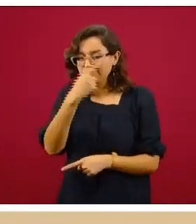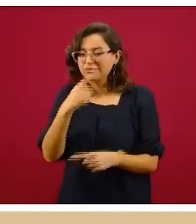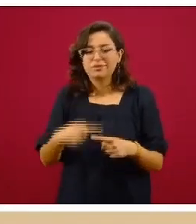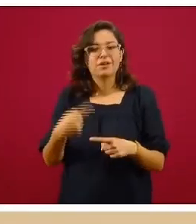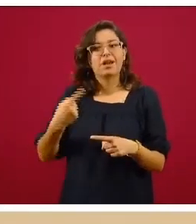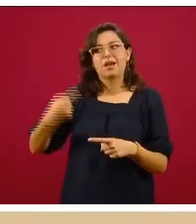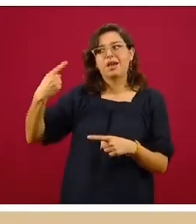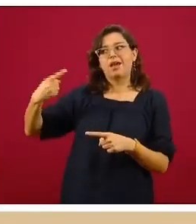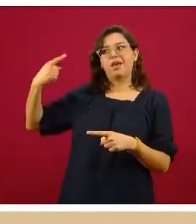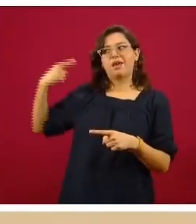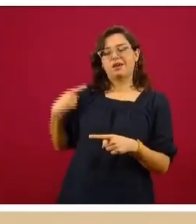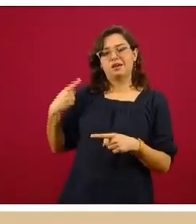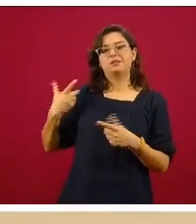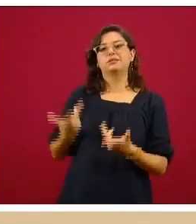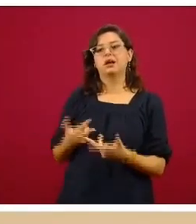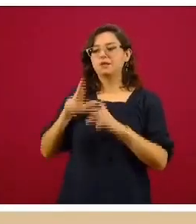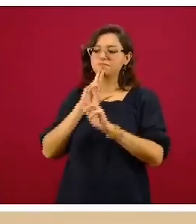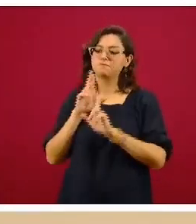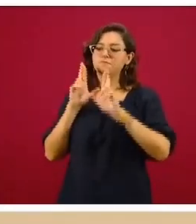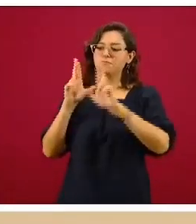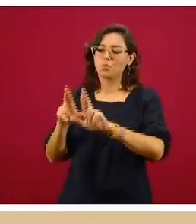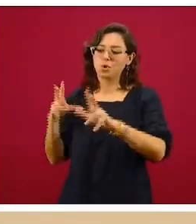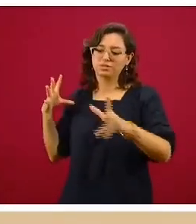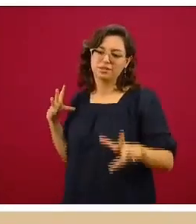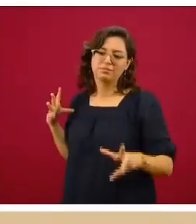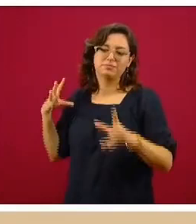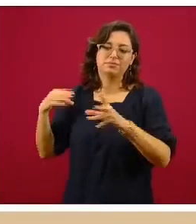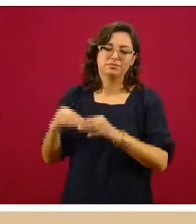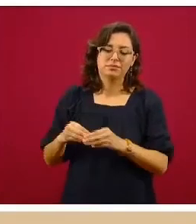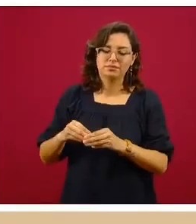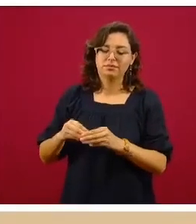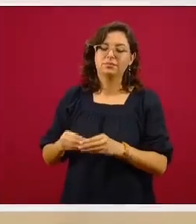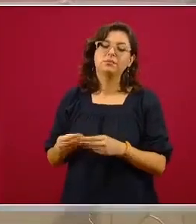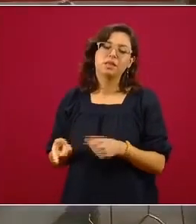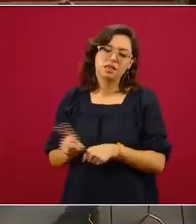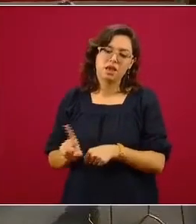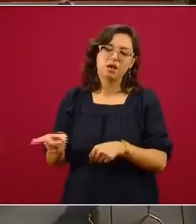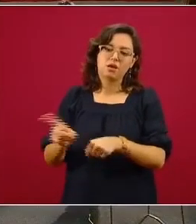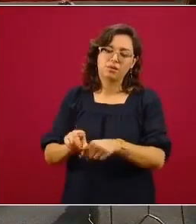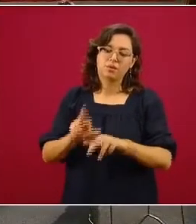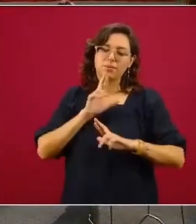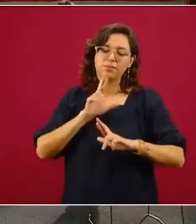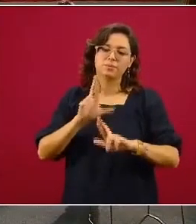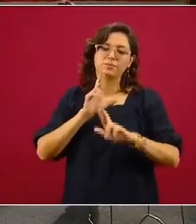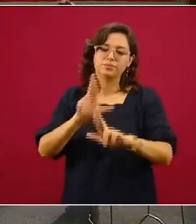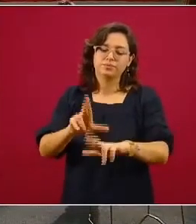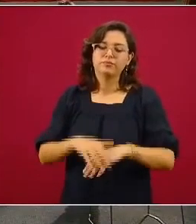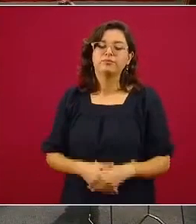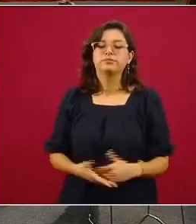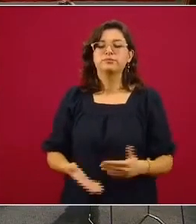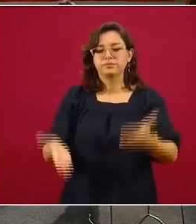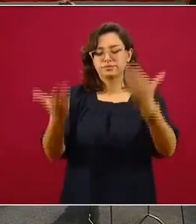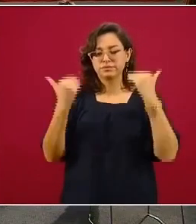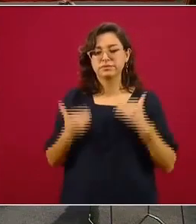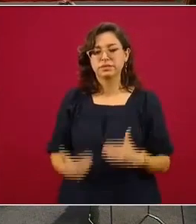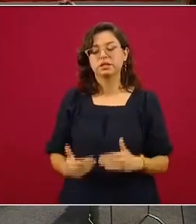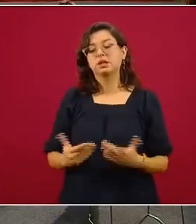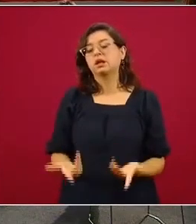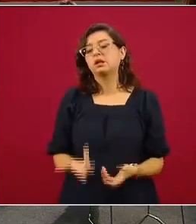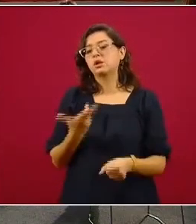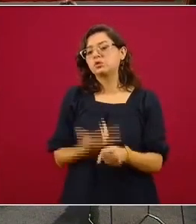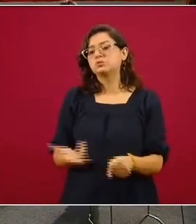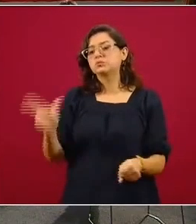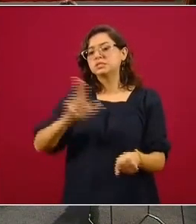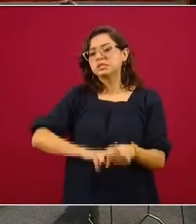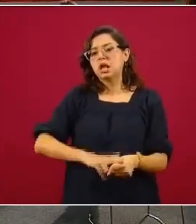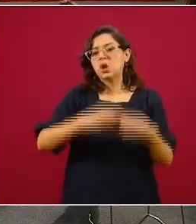están distribuidos en varios días. Pasemos rápidamente a la ocupación, disponibilidad